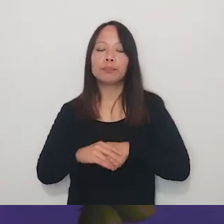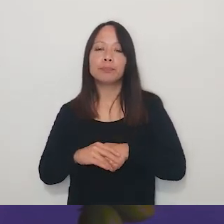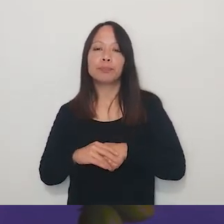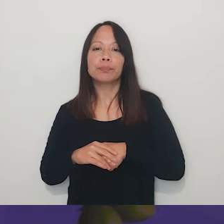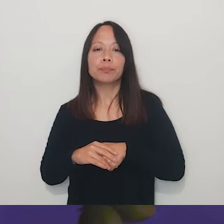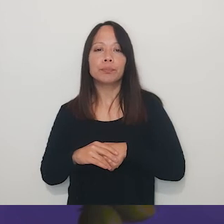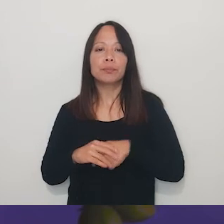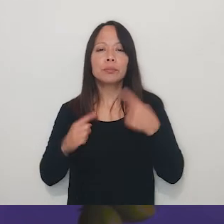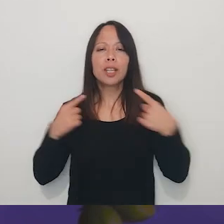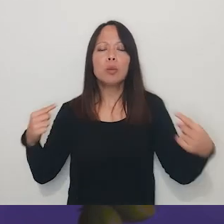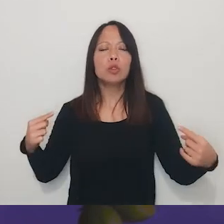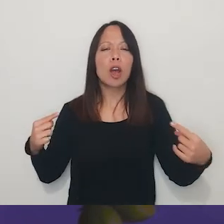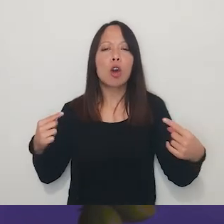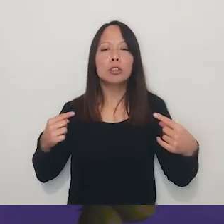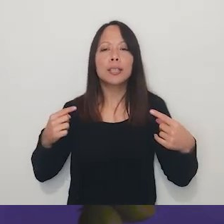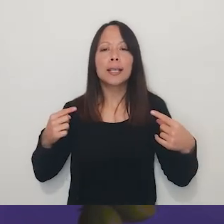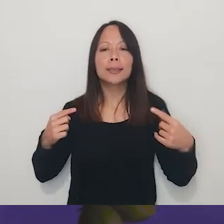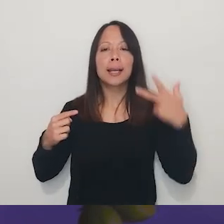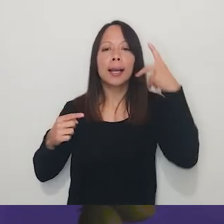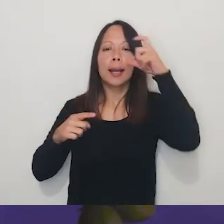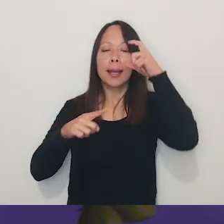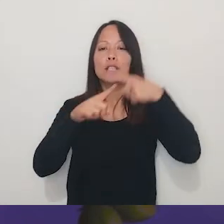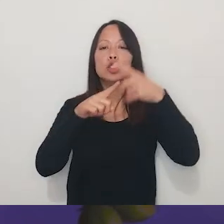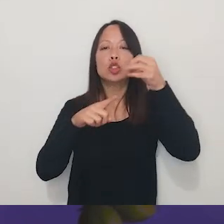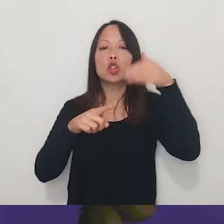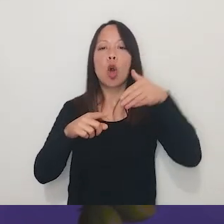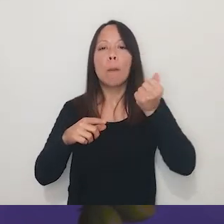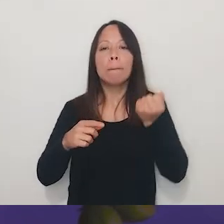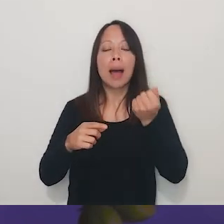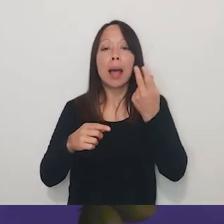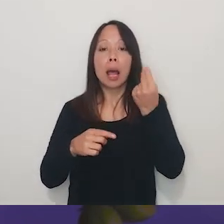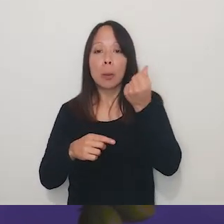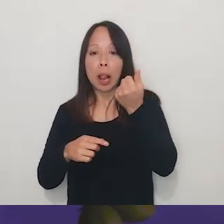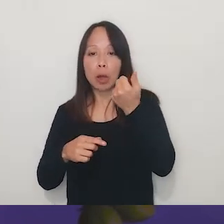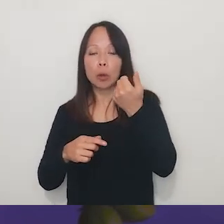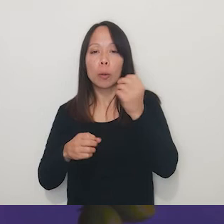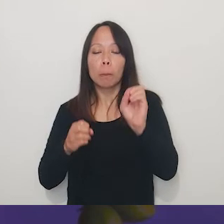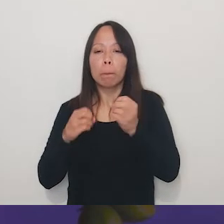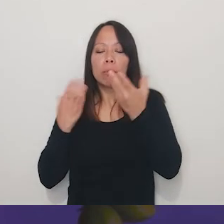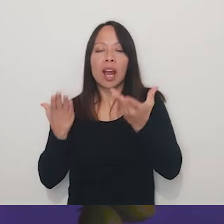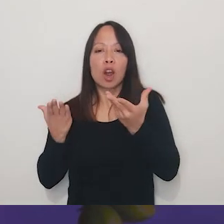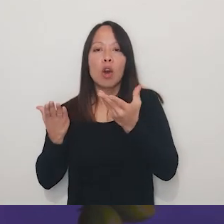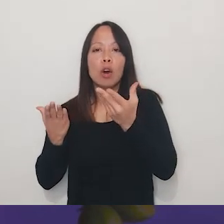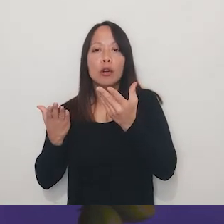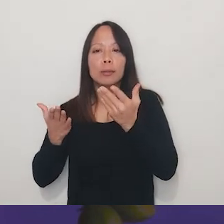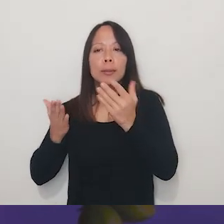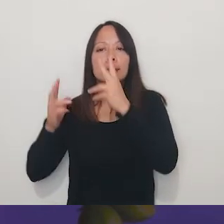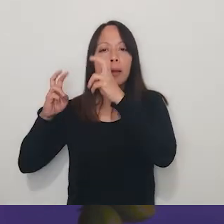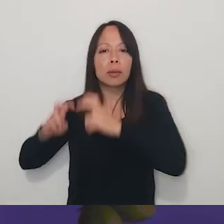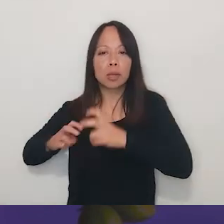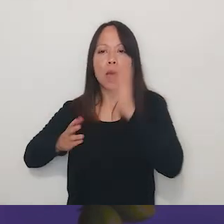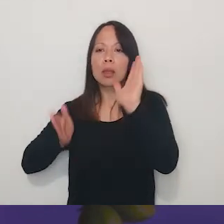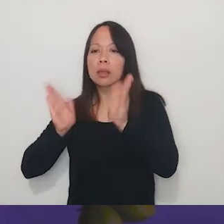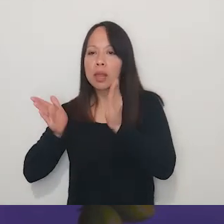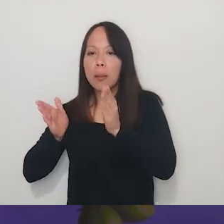uniparental, o sea, hay muchas cosas que uno puede ver desde un exoma. Cada vez el costo-beneficio es mejor, mejora, está